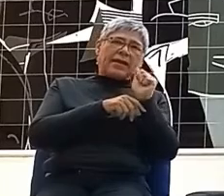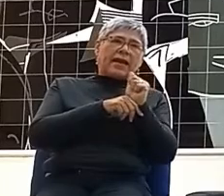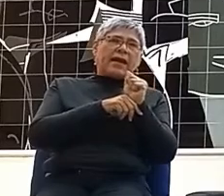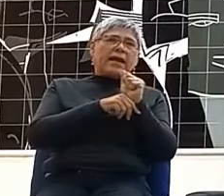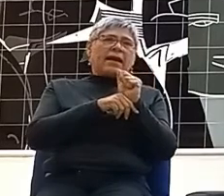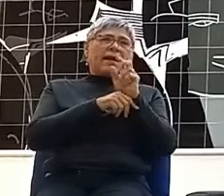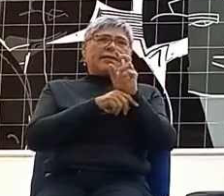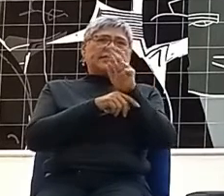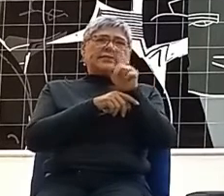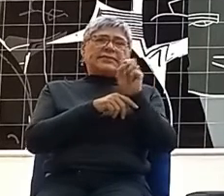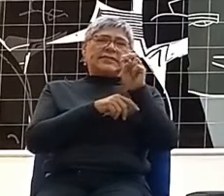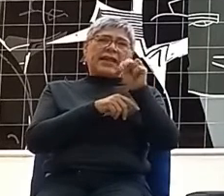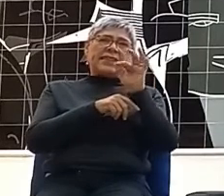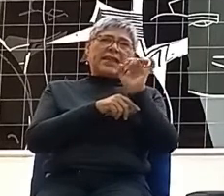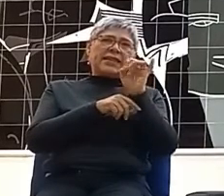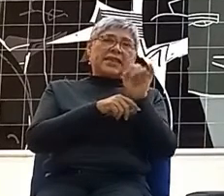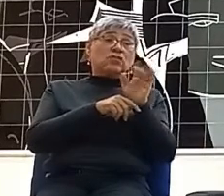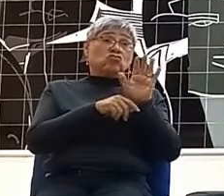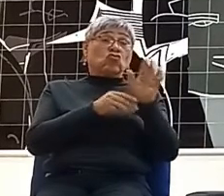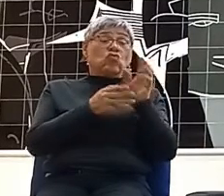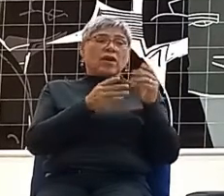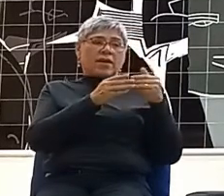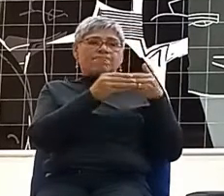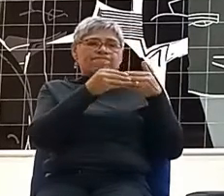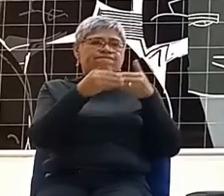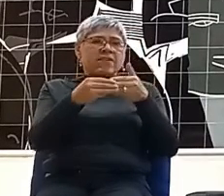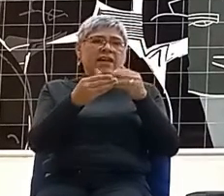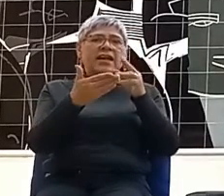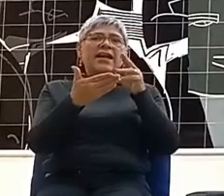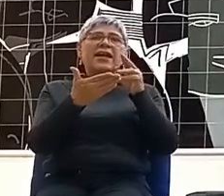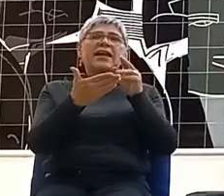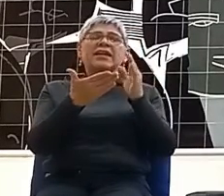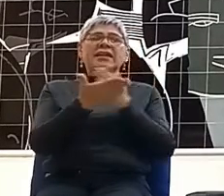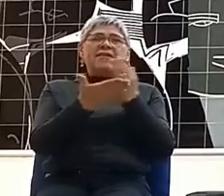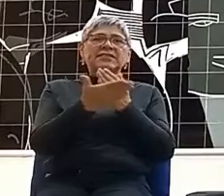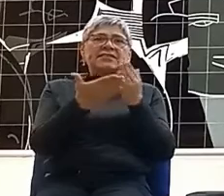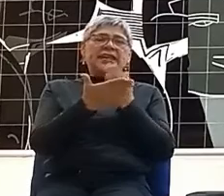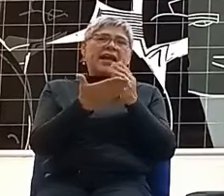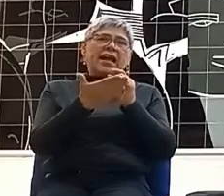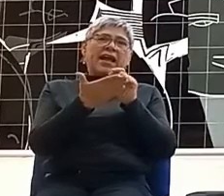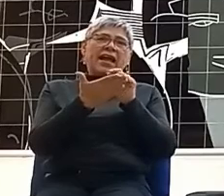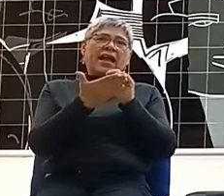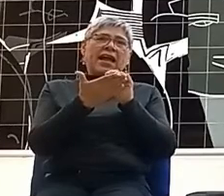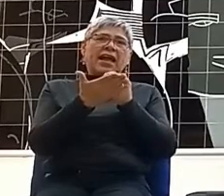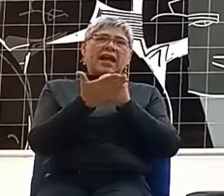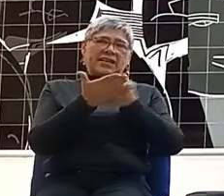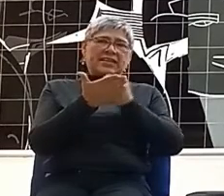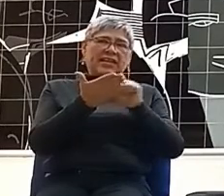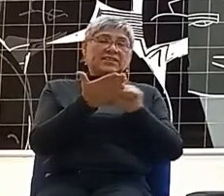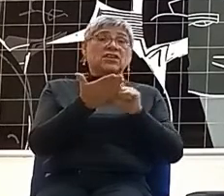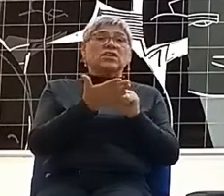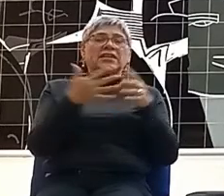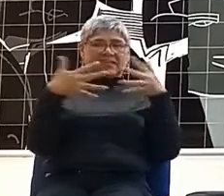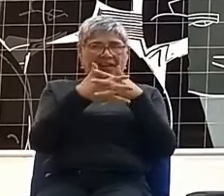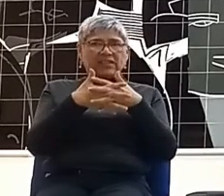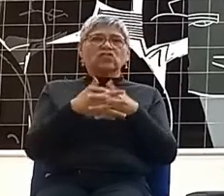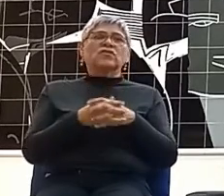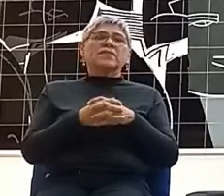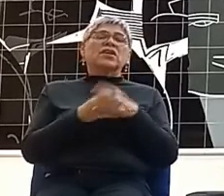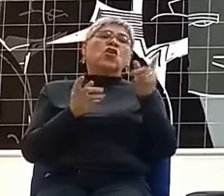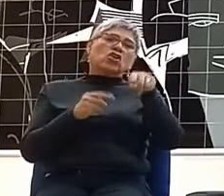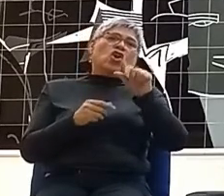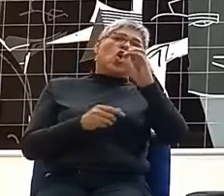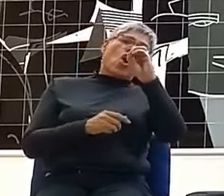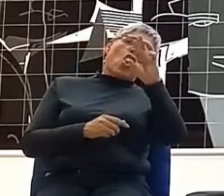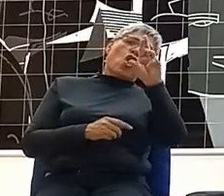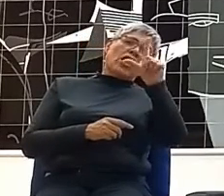que dirigía la revista Integración, y Orlando Sierra Hernández, que era el jefe de redacción del diario La Patria, que